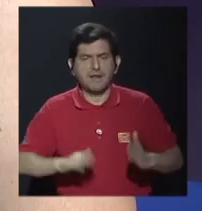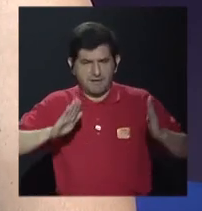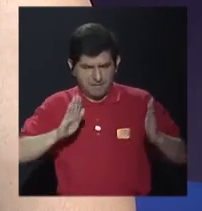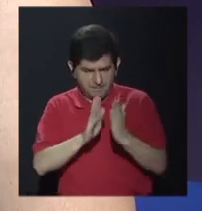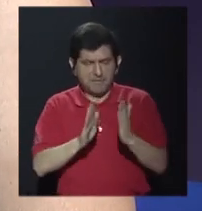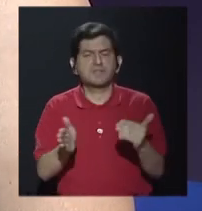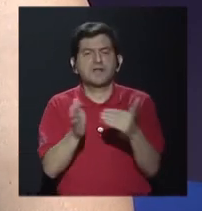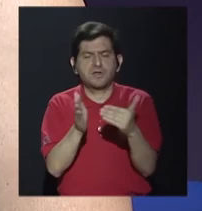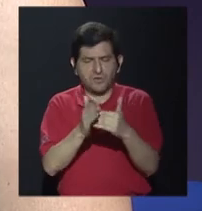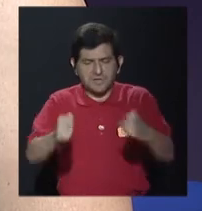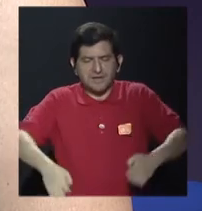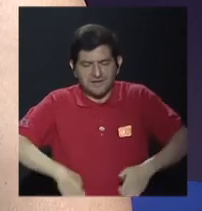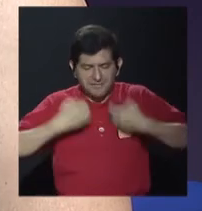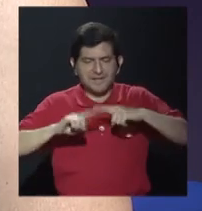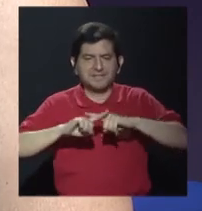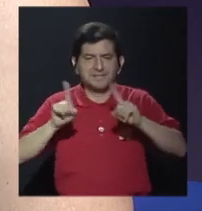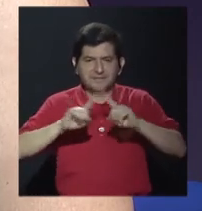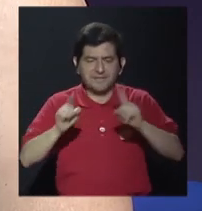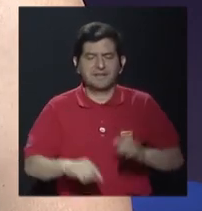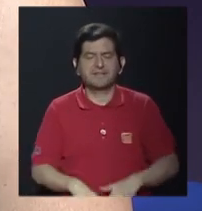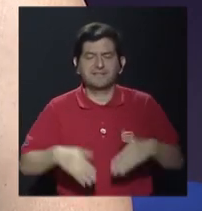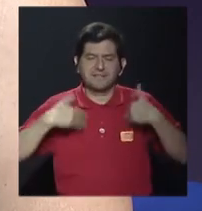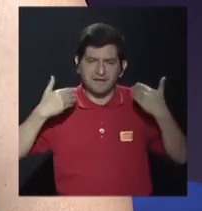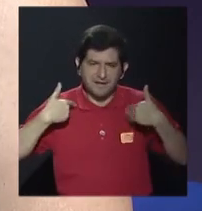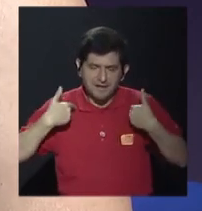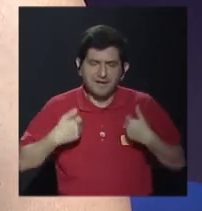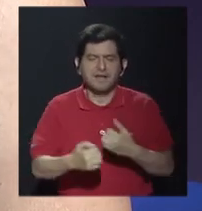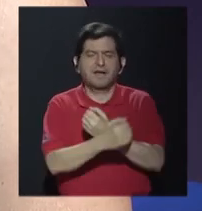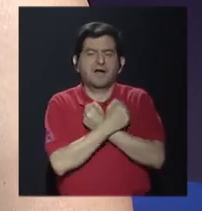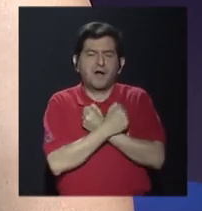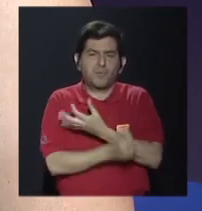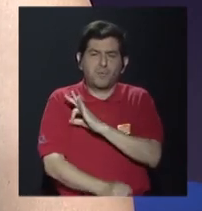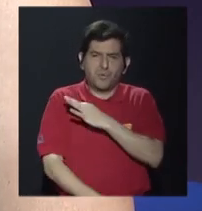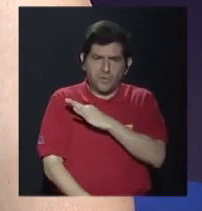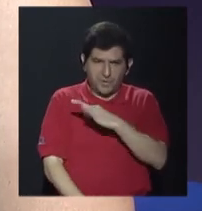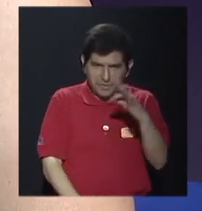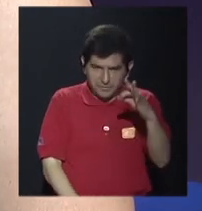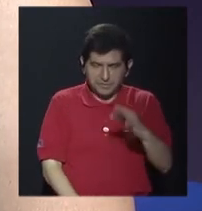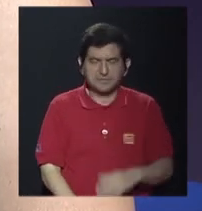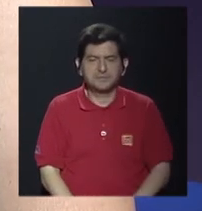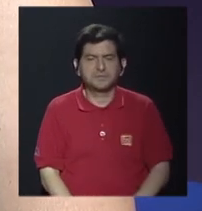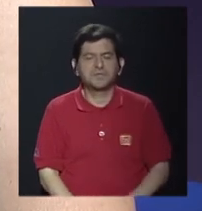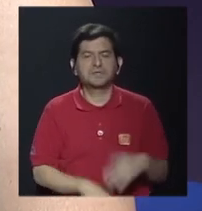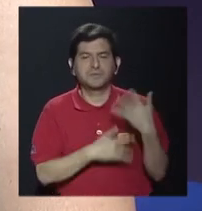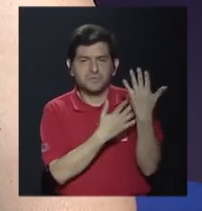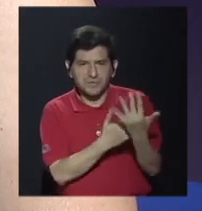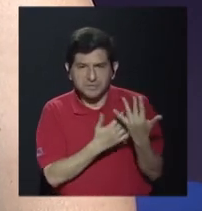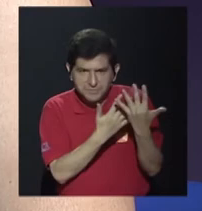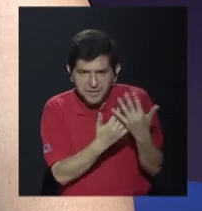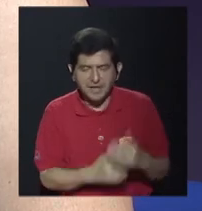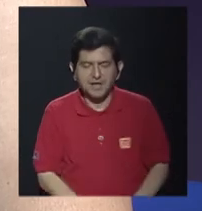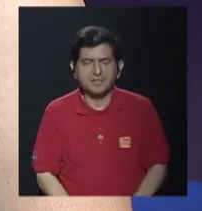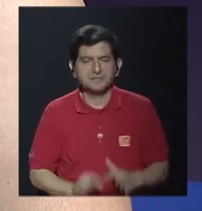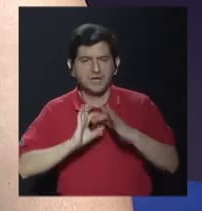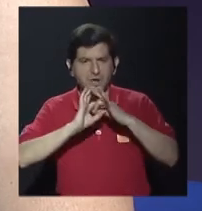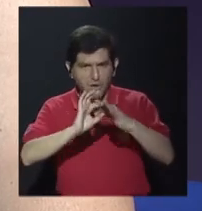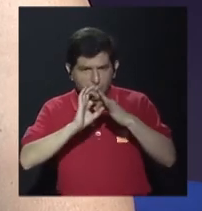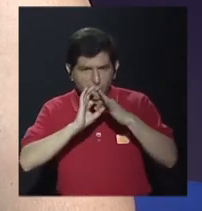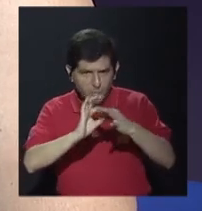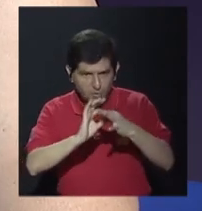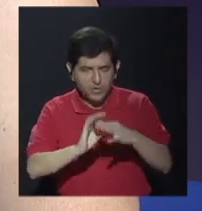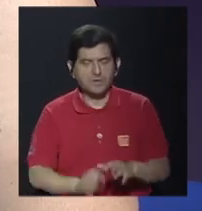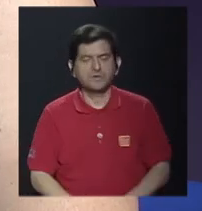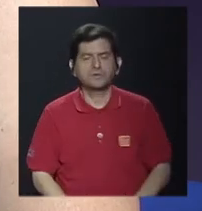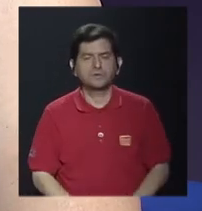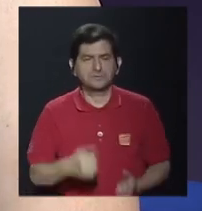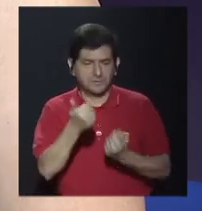y reexistir desde la alegría, desde el amor, desde la esperanza, que queremos estar juntos y juntas apoyándonos. Yo